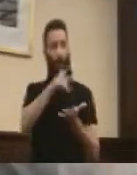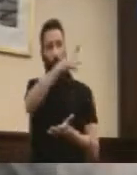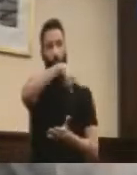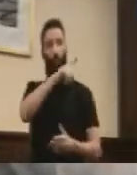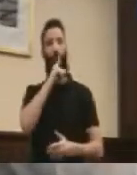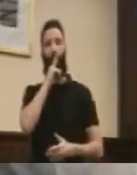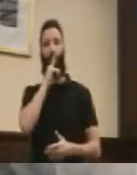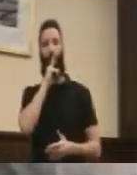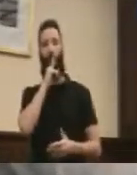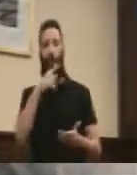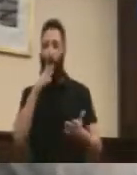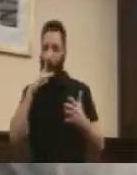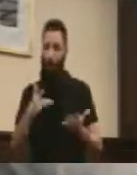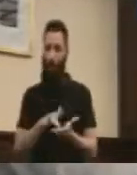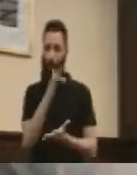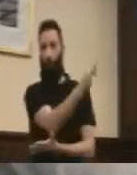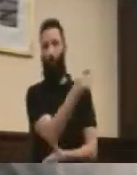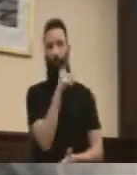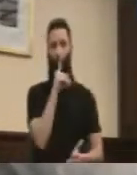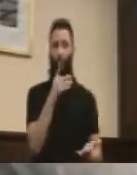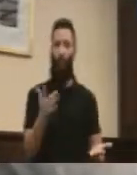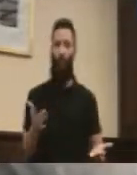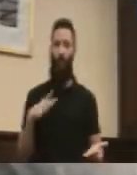ven? Guarden silencio, por favor.